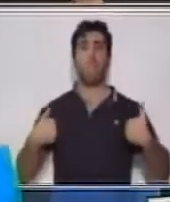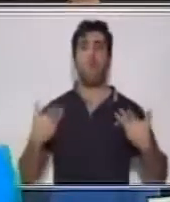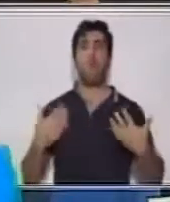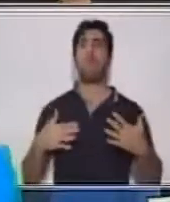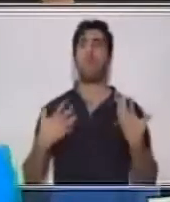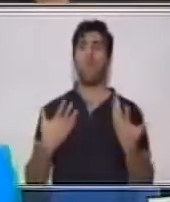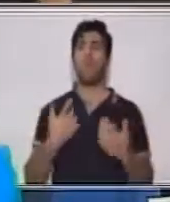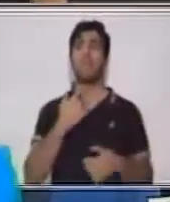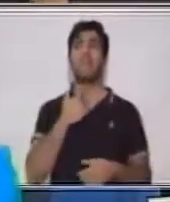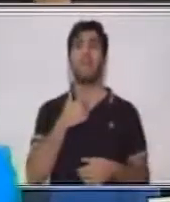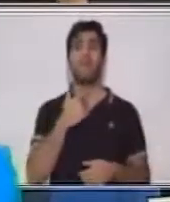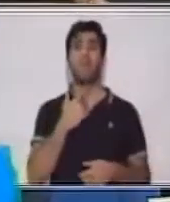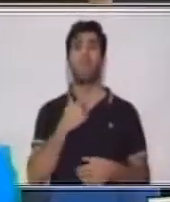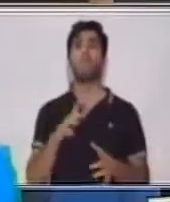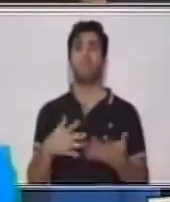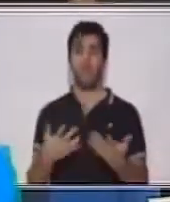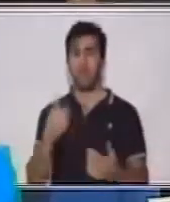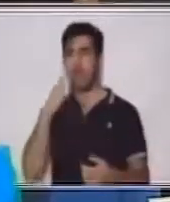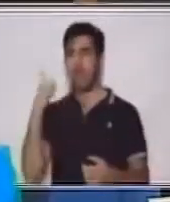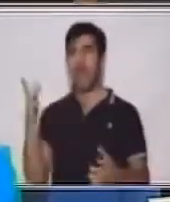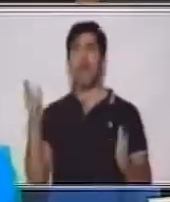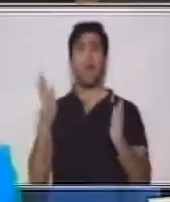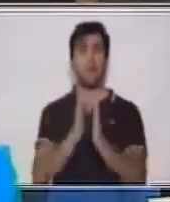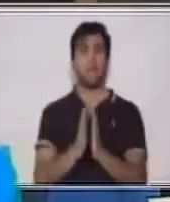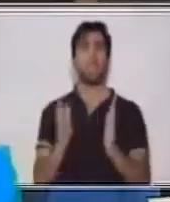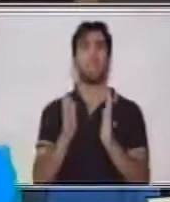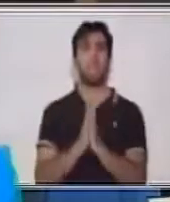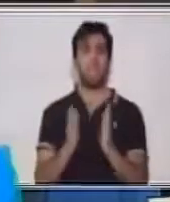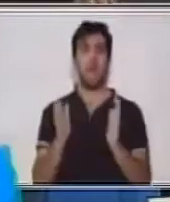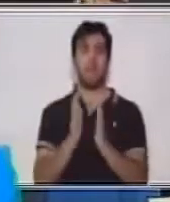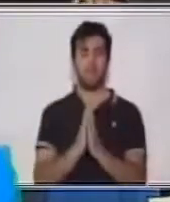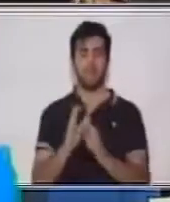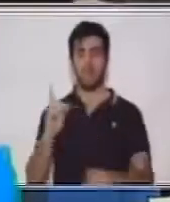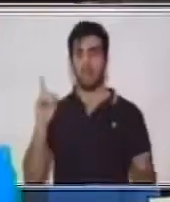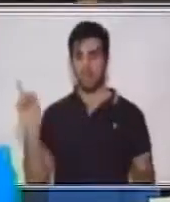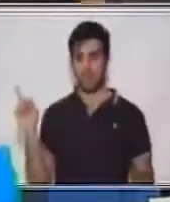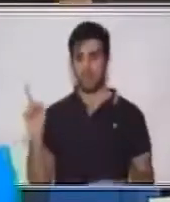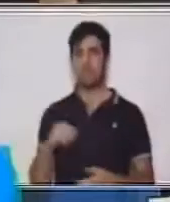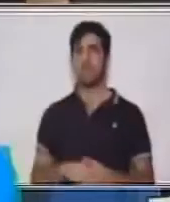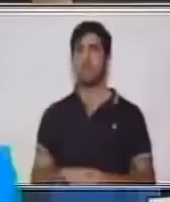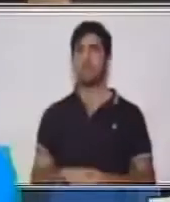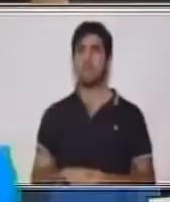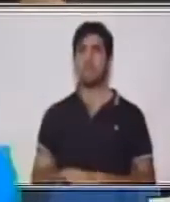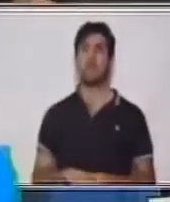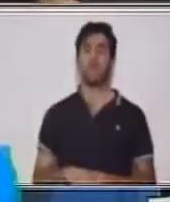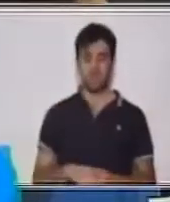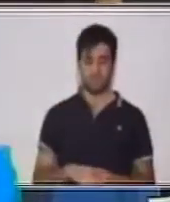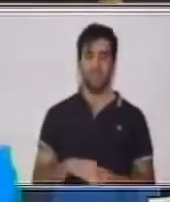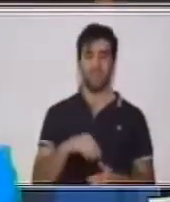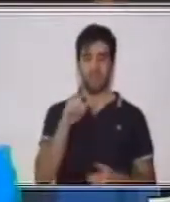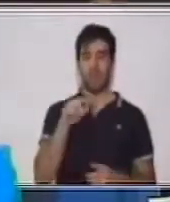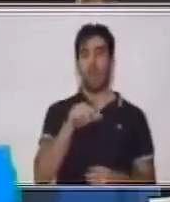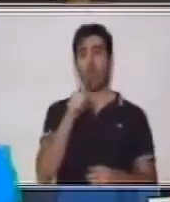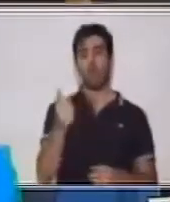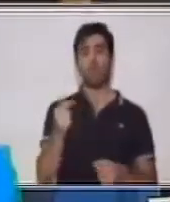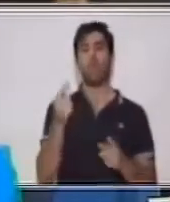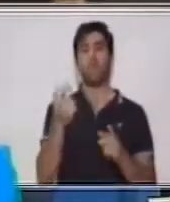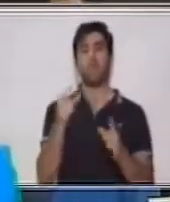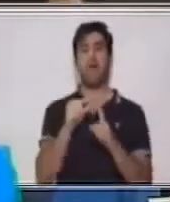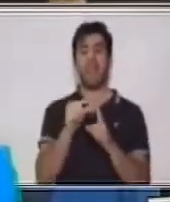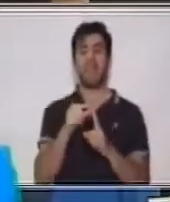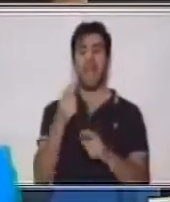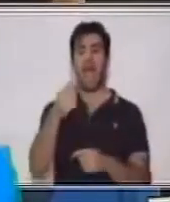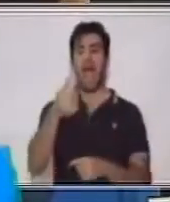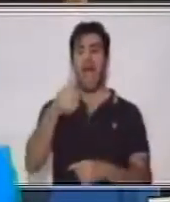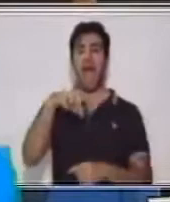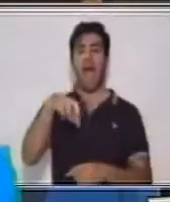hacer palmas. ¿Y qué otro nombre le damos nosotros a las palmas? Aplaudir. Muy bien, entonces, son